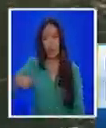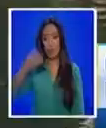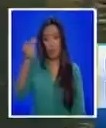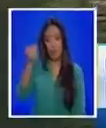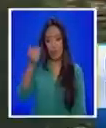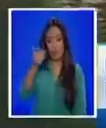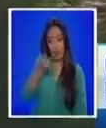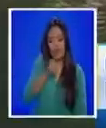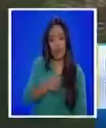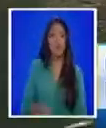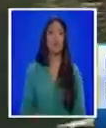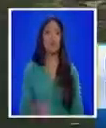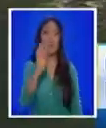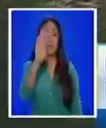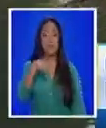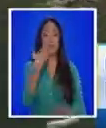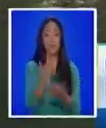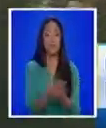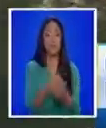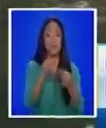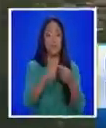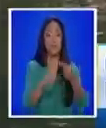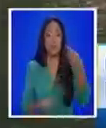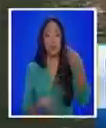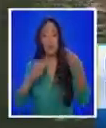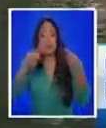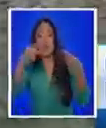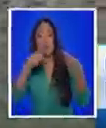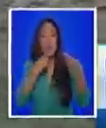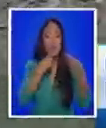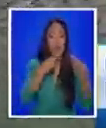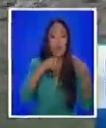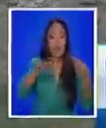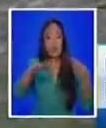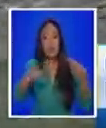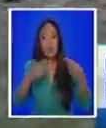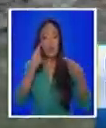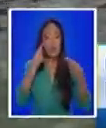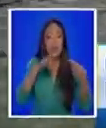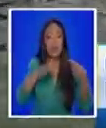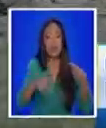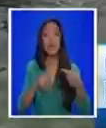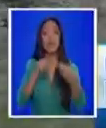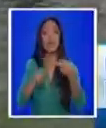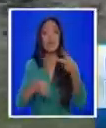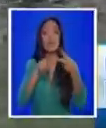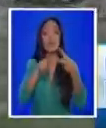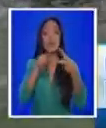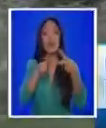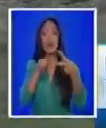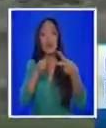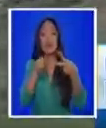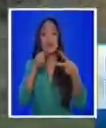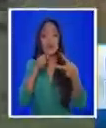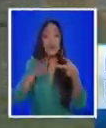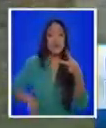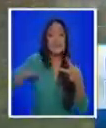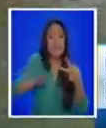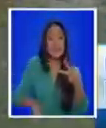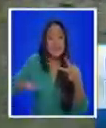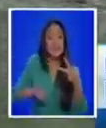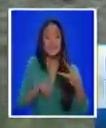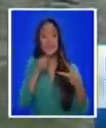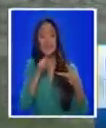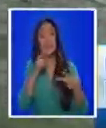Claro, revisas tú, llega el Comité del Pueblo. Segundo lugar, Mercado Central, Joselito. Mercado Central, el bote número 12. En segundo lugar, el